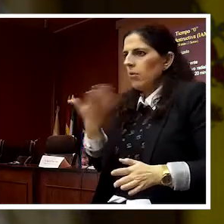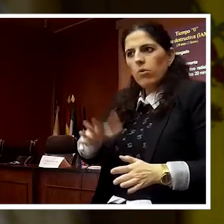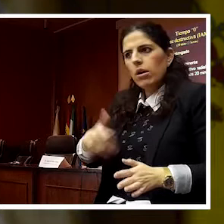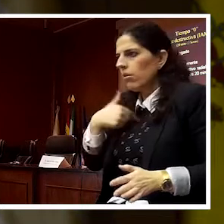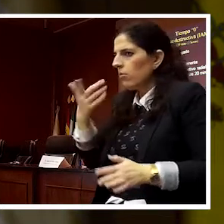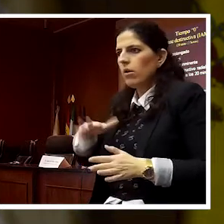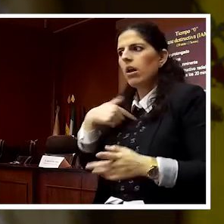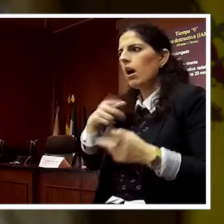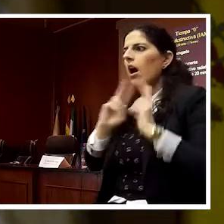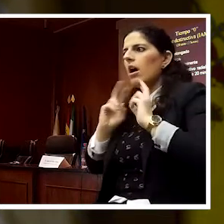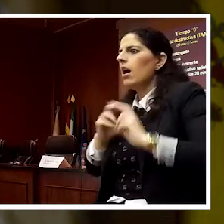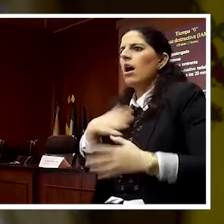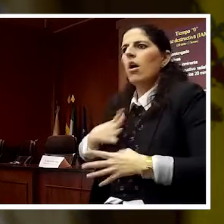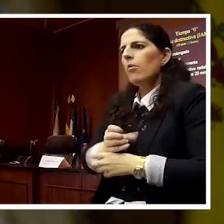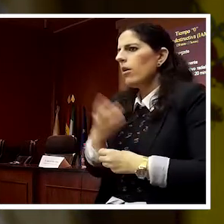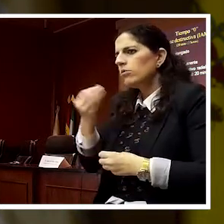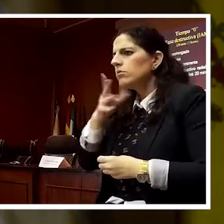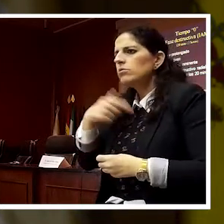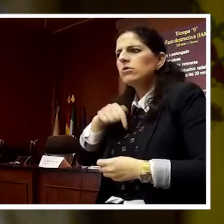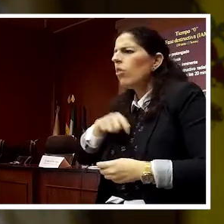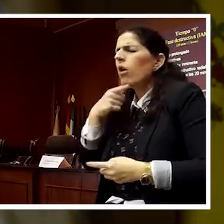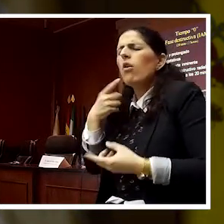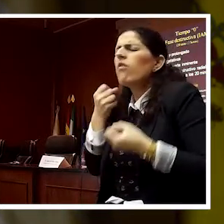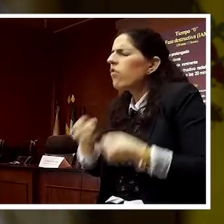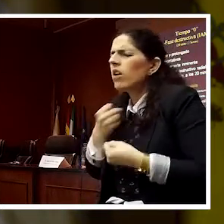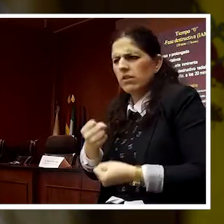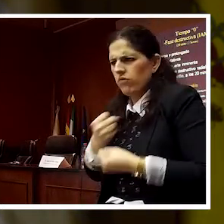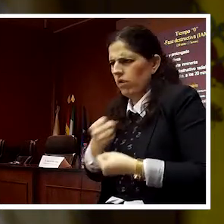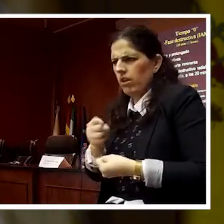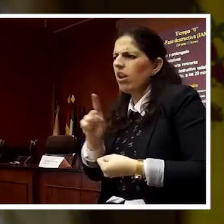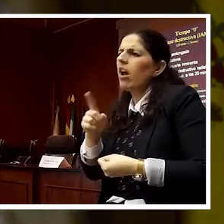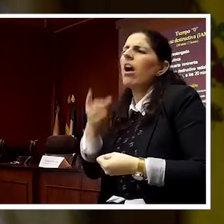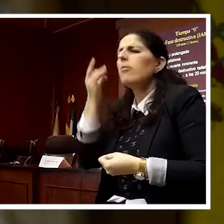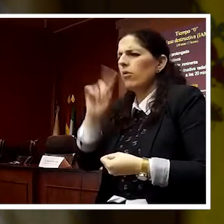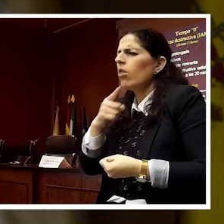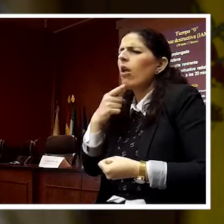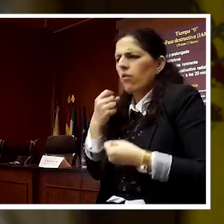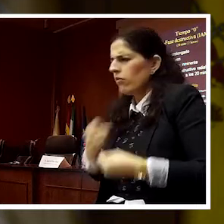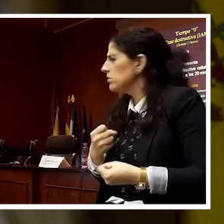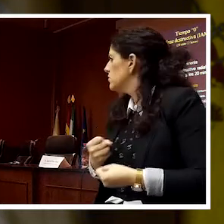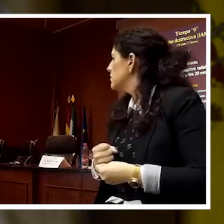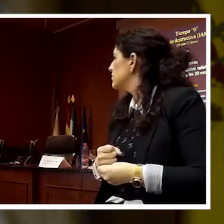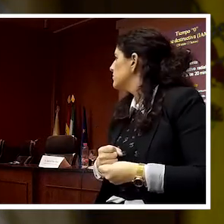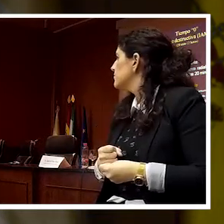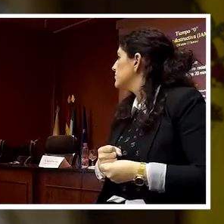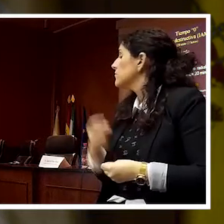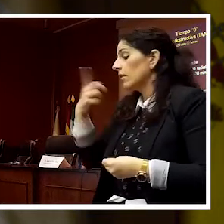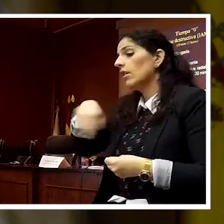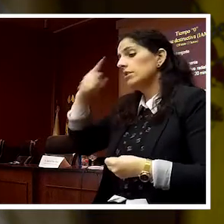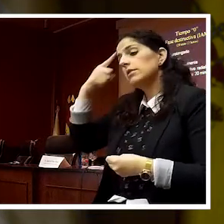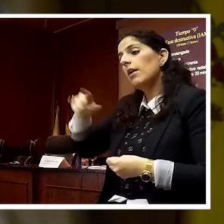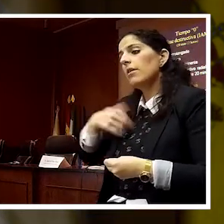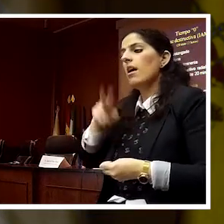de extrema gravedad, de extremo dolor y, bueno, sabemos que